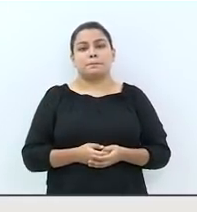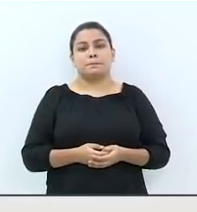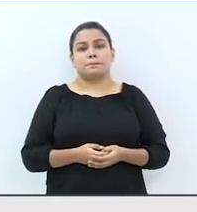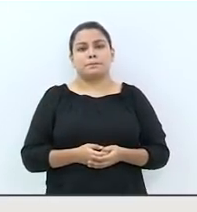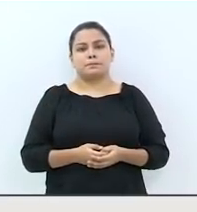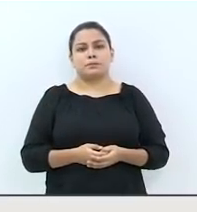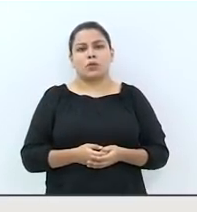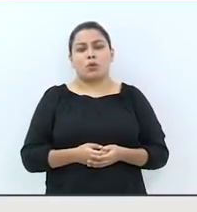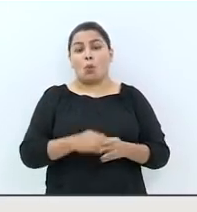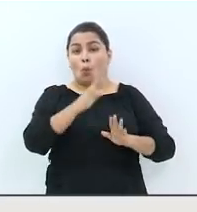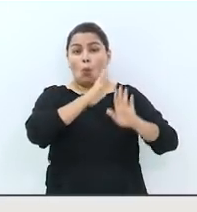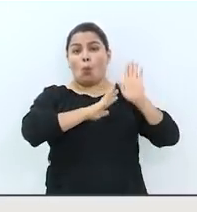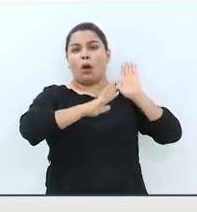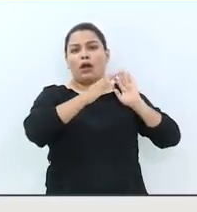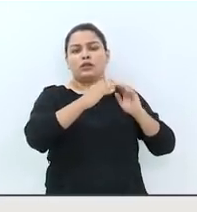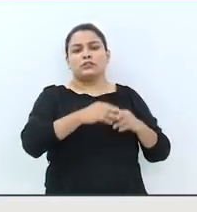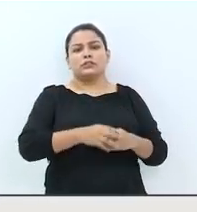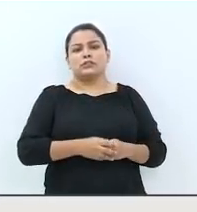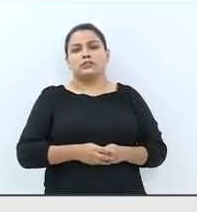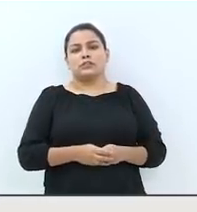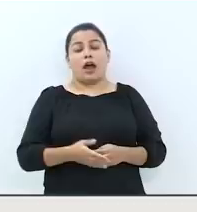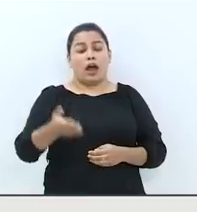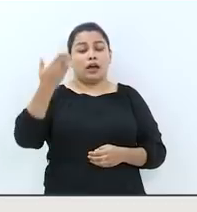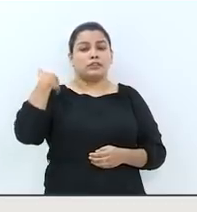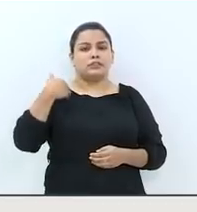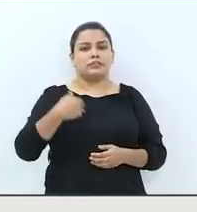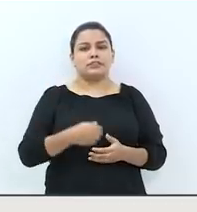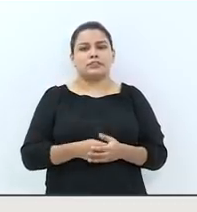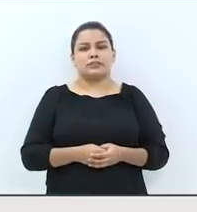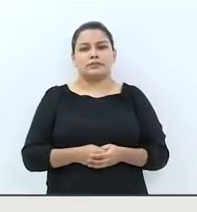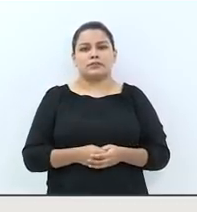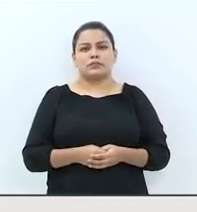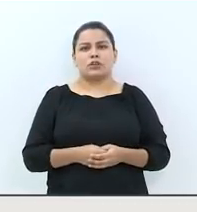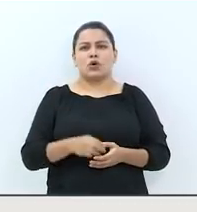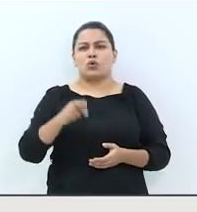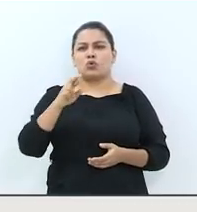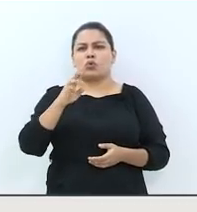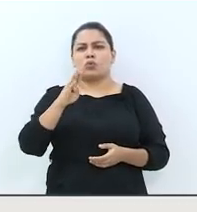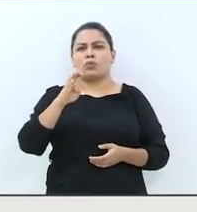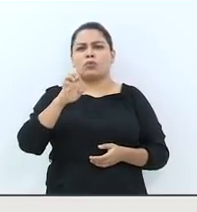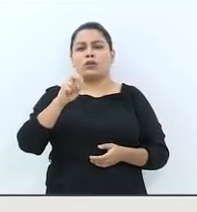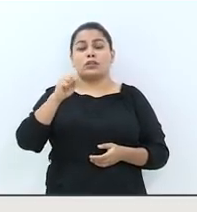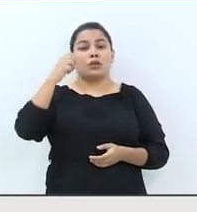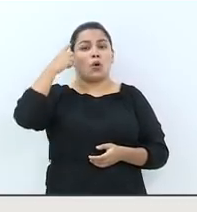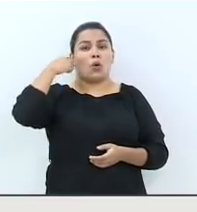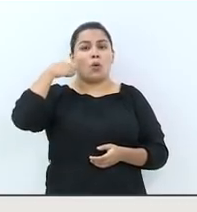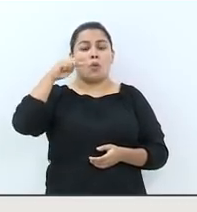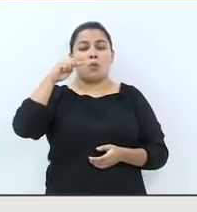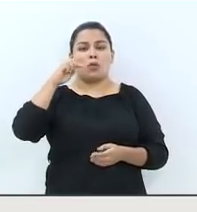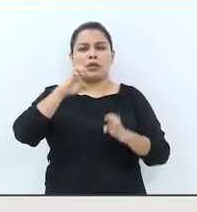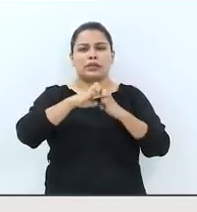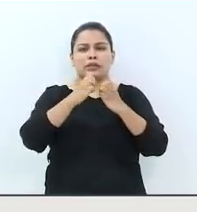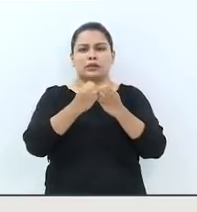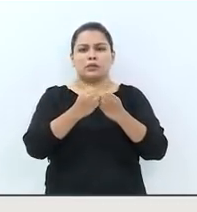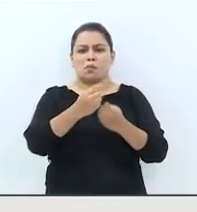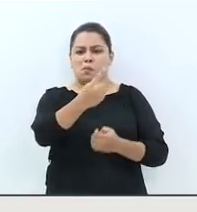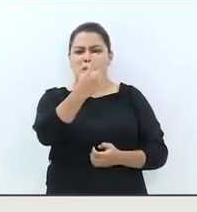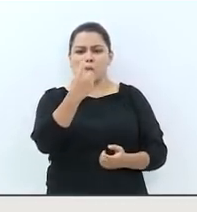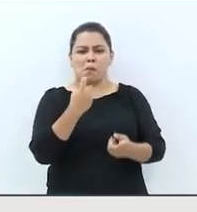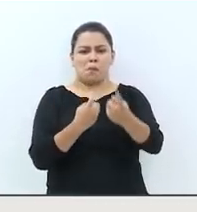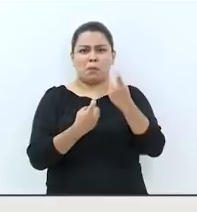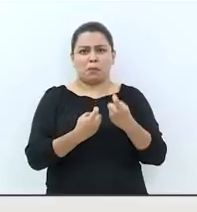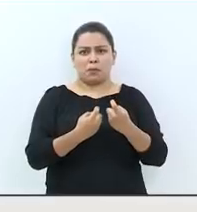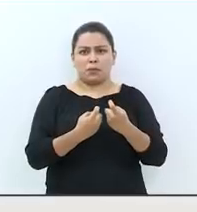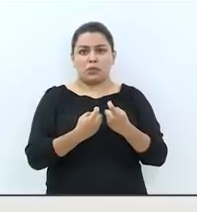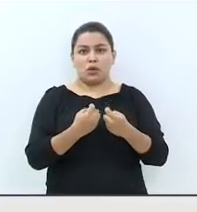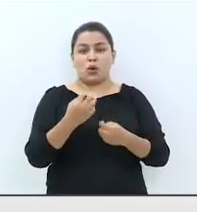y les cuento, ¿verdad?, que en la sesión anterior, Rudén, otro miembro del equipazo, nos hizo una pregunta